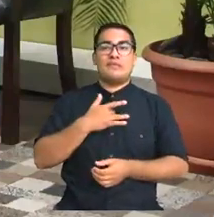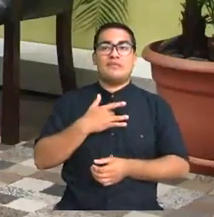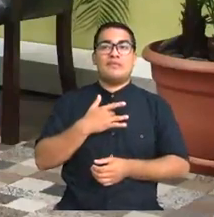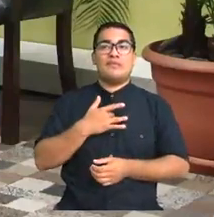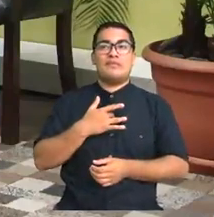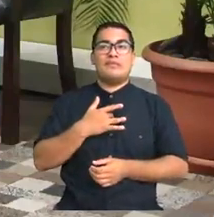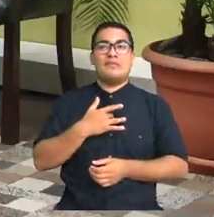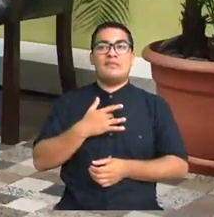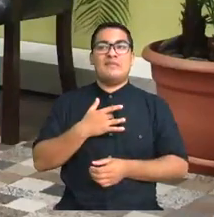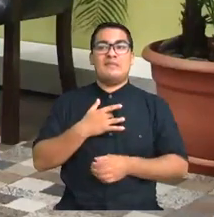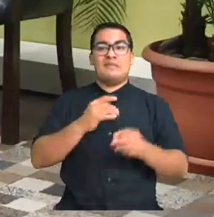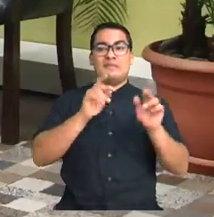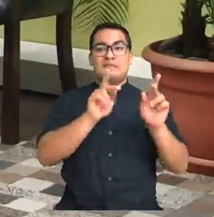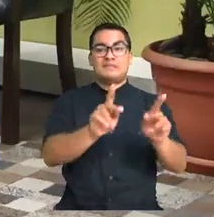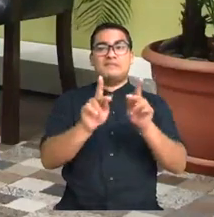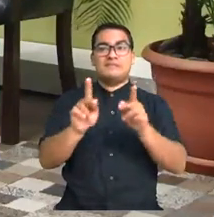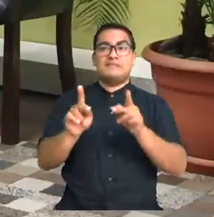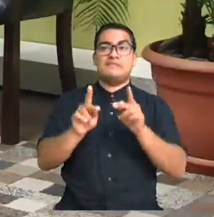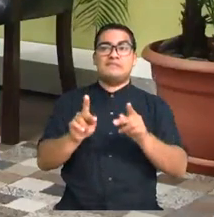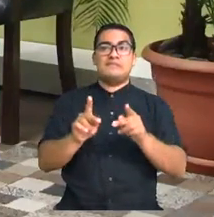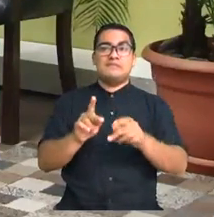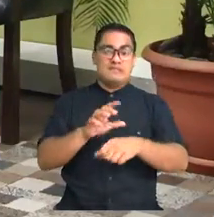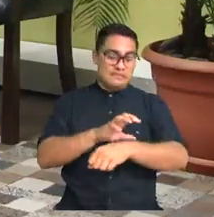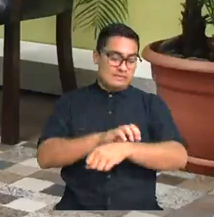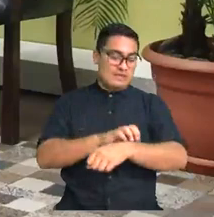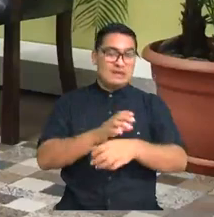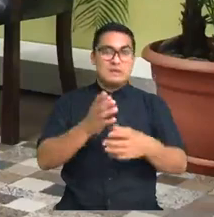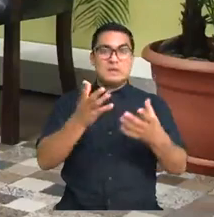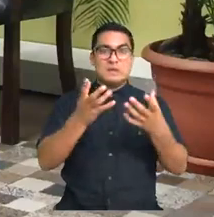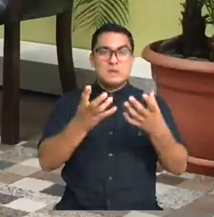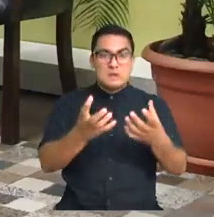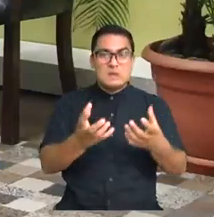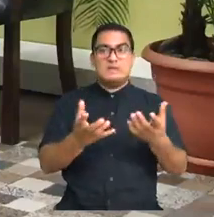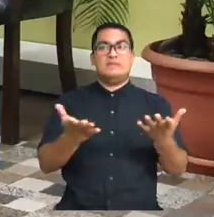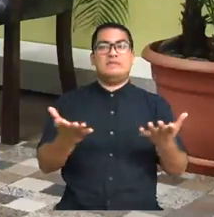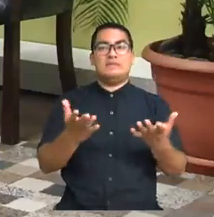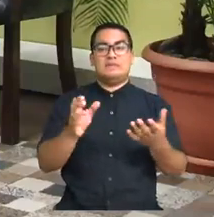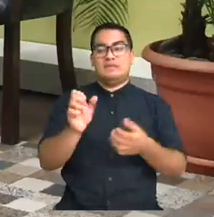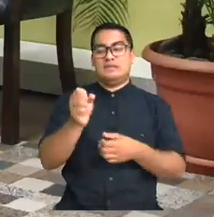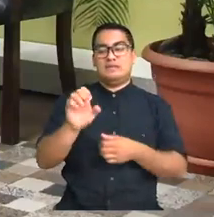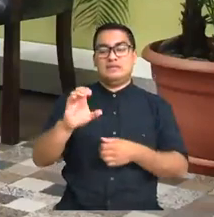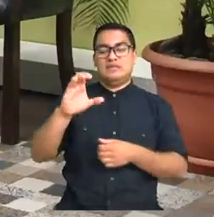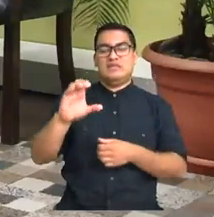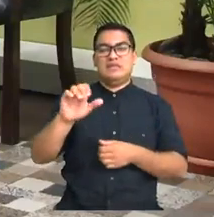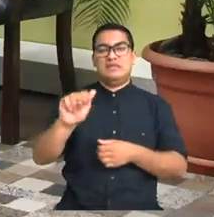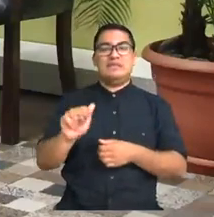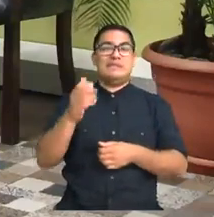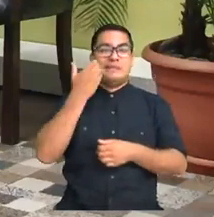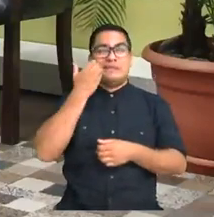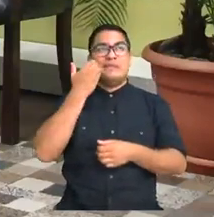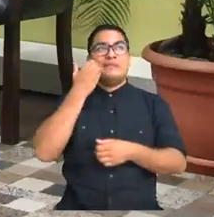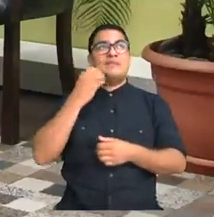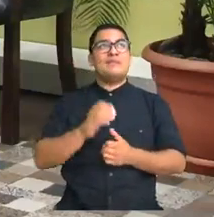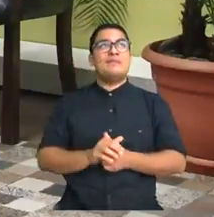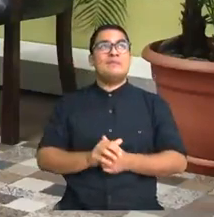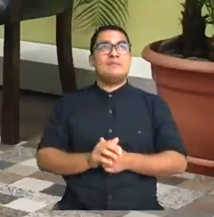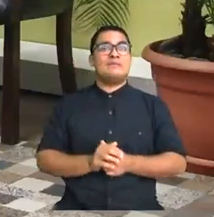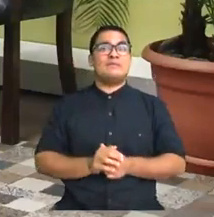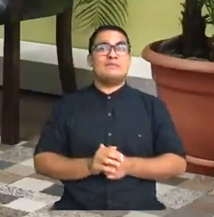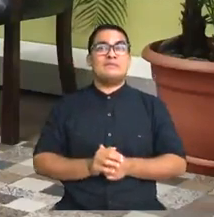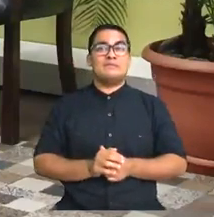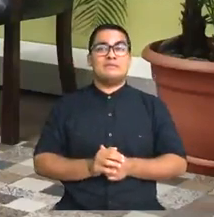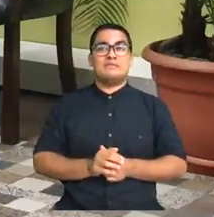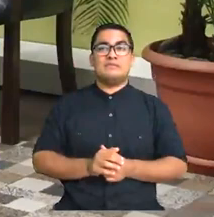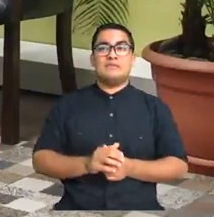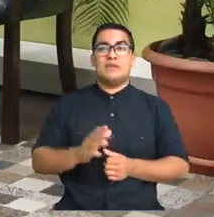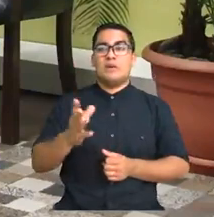sobre todo en pacientes que tienen las pieles todavía más secas, o si son pacientes con pieles enfermas. La esponja suele